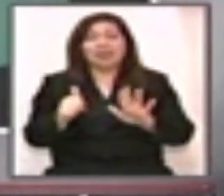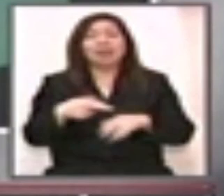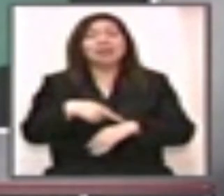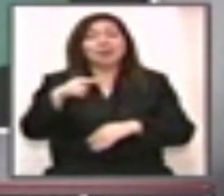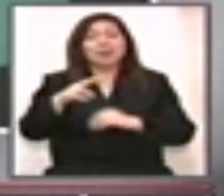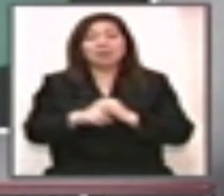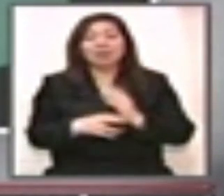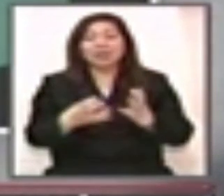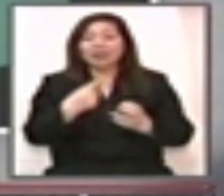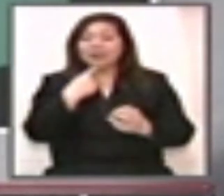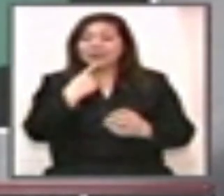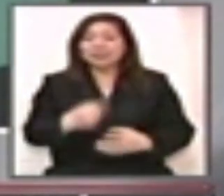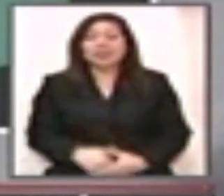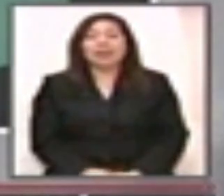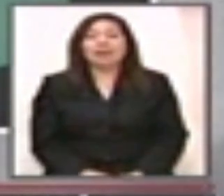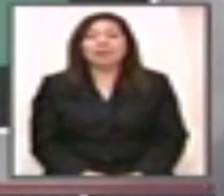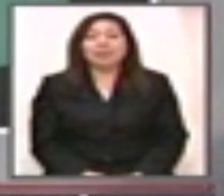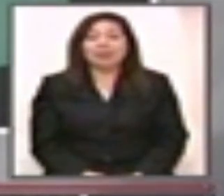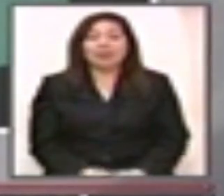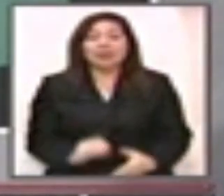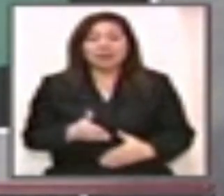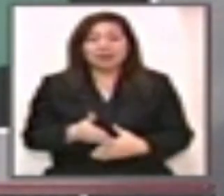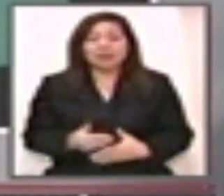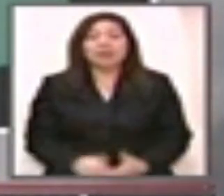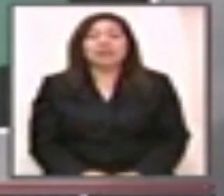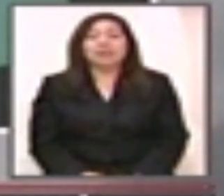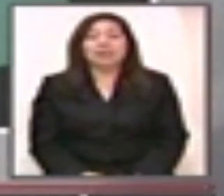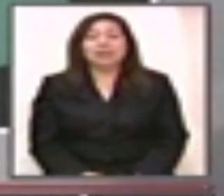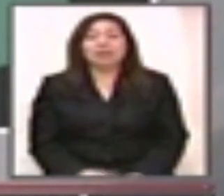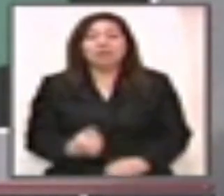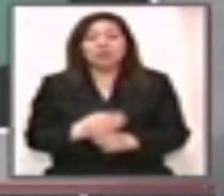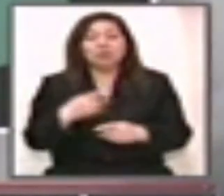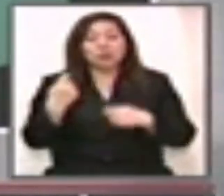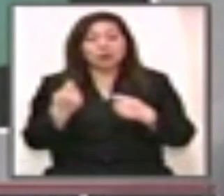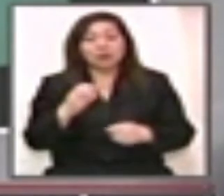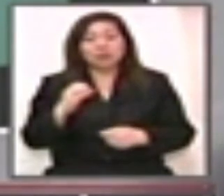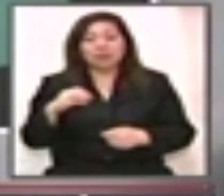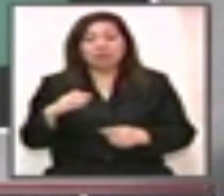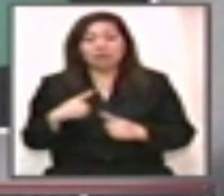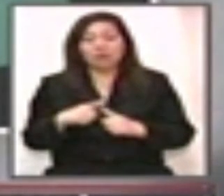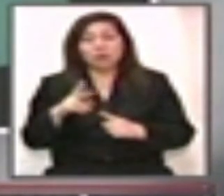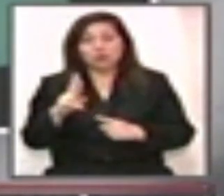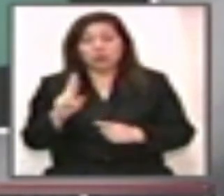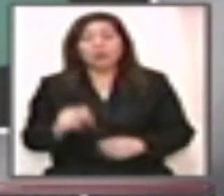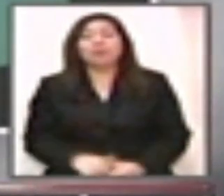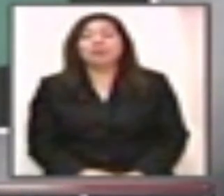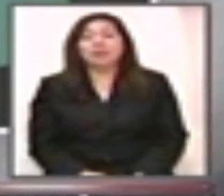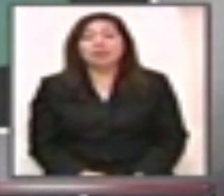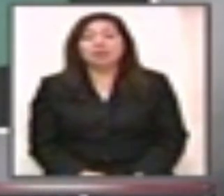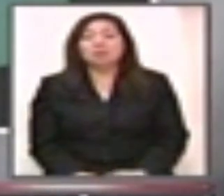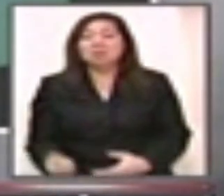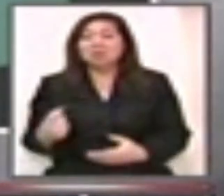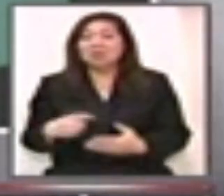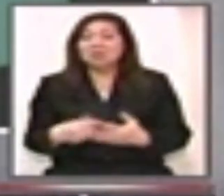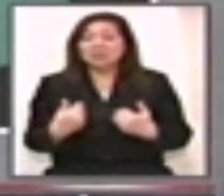señora presidenta, quisiera hacer mención que a través del Centro Nacional de Formación Turística, CENFOTUR, hemos